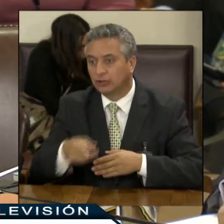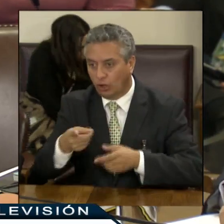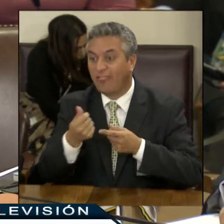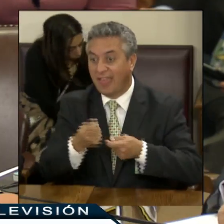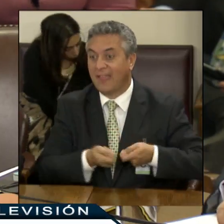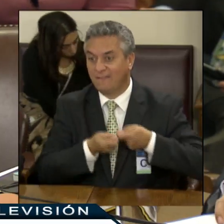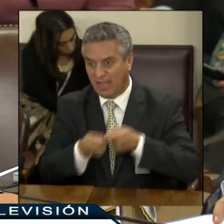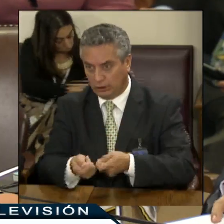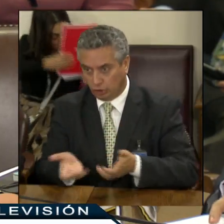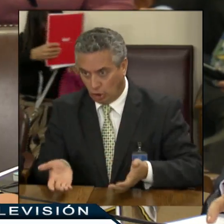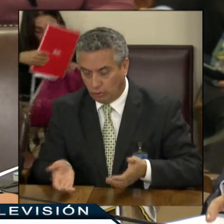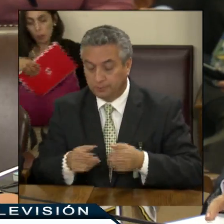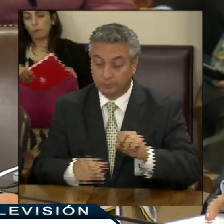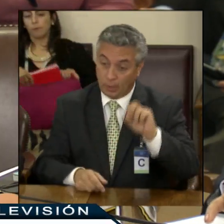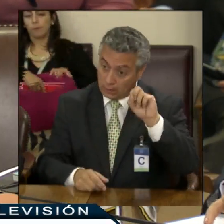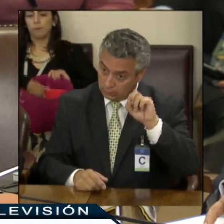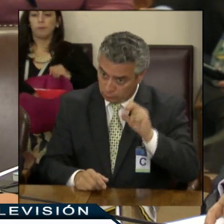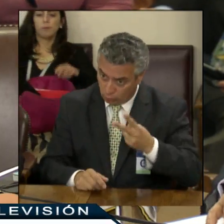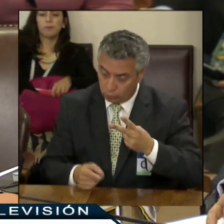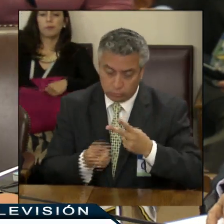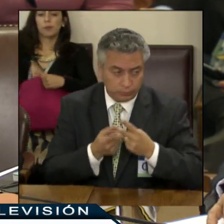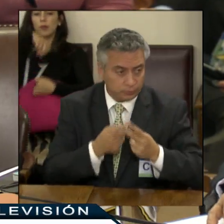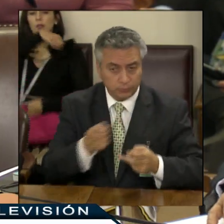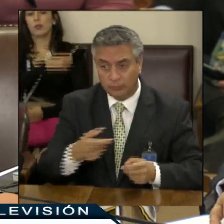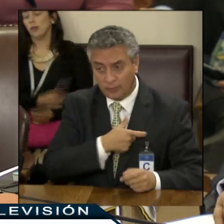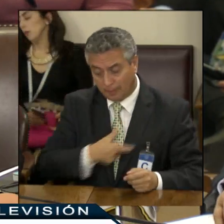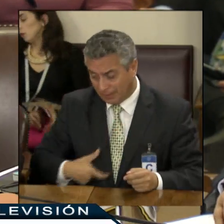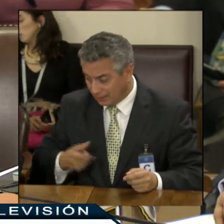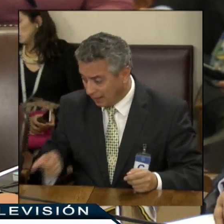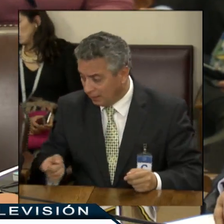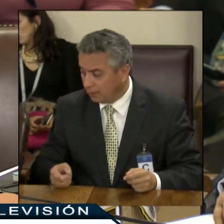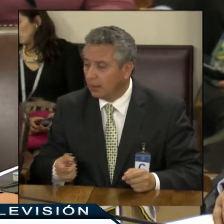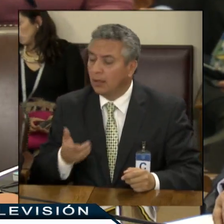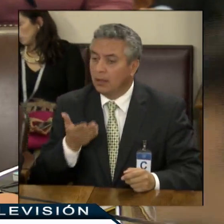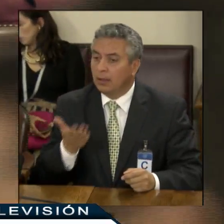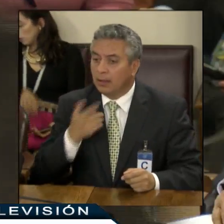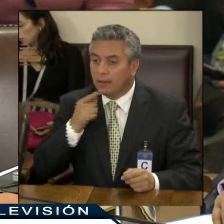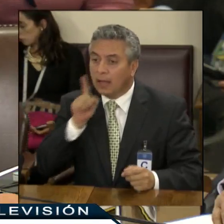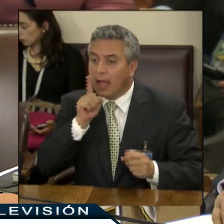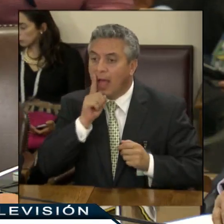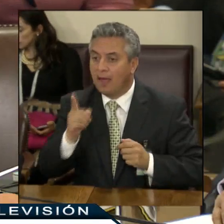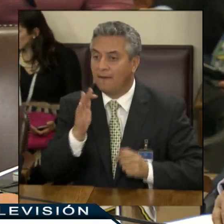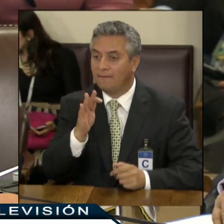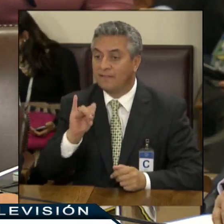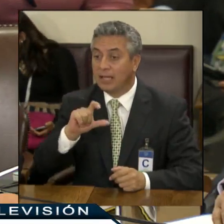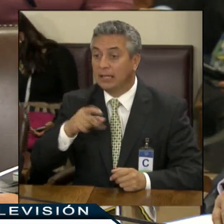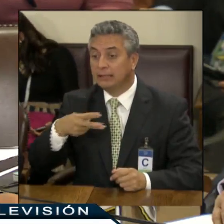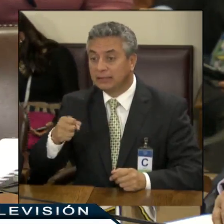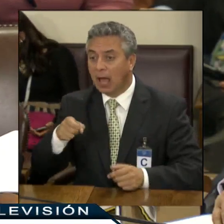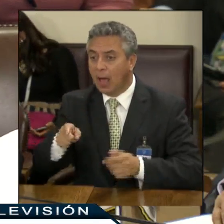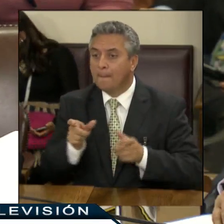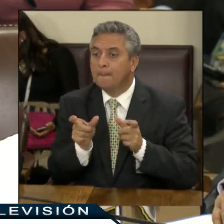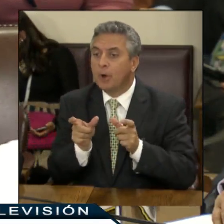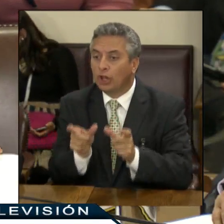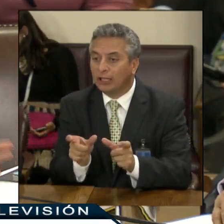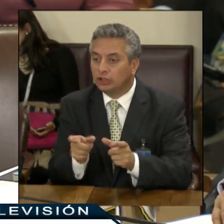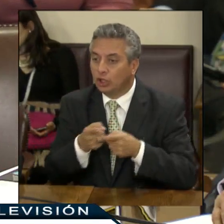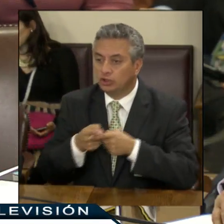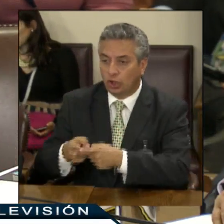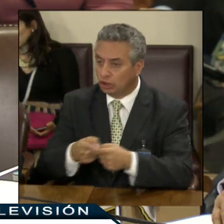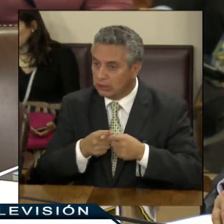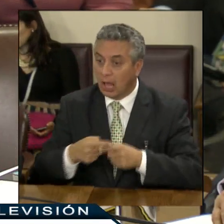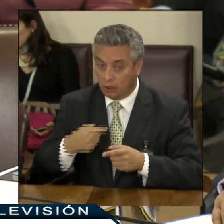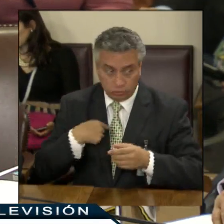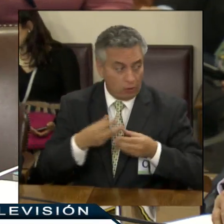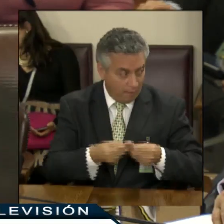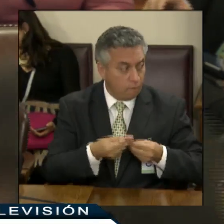inversión lo segundo lo segundo presidente es que hay una ficha de protección social que yo se la voy a que se la voy